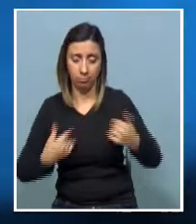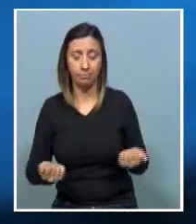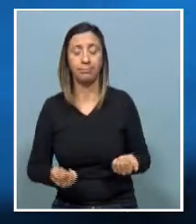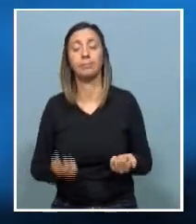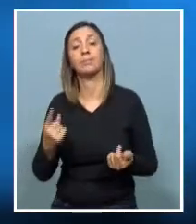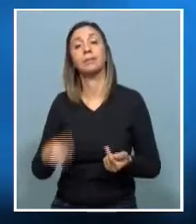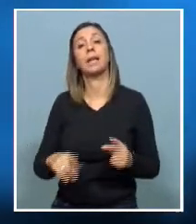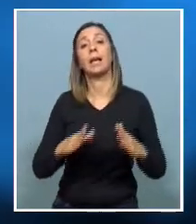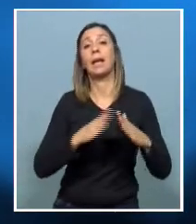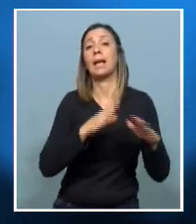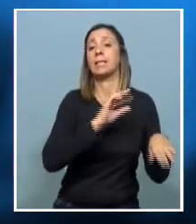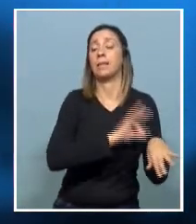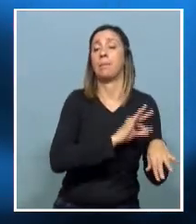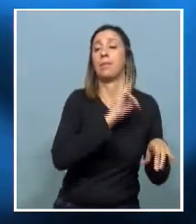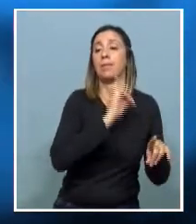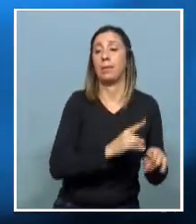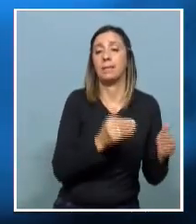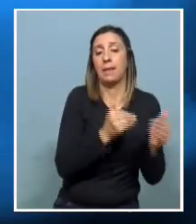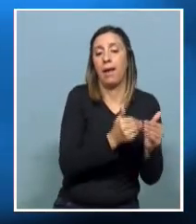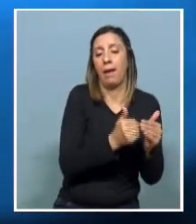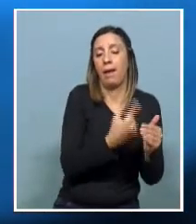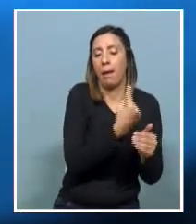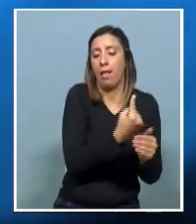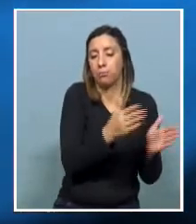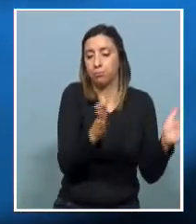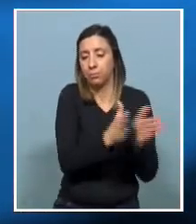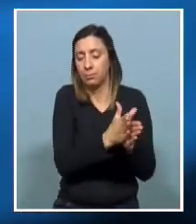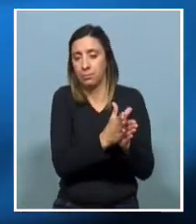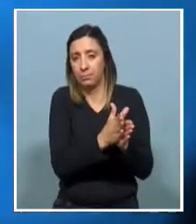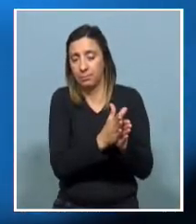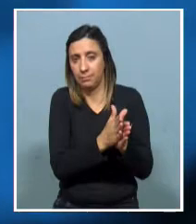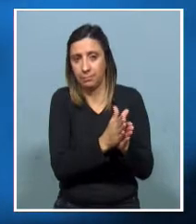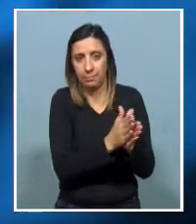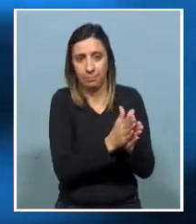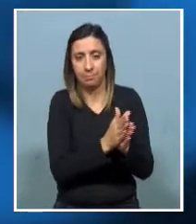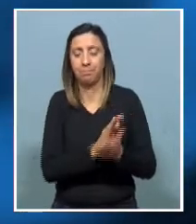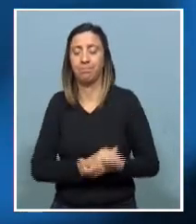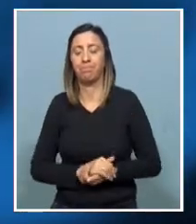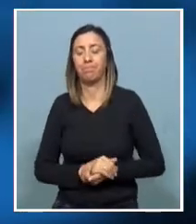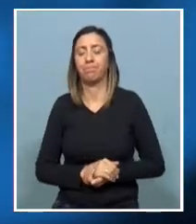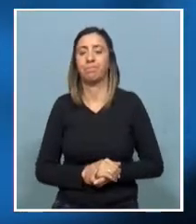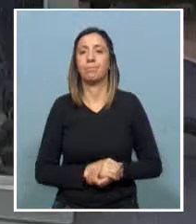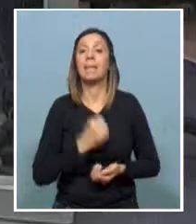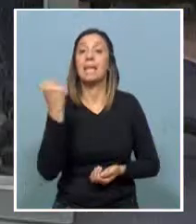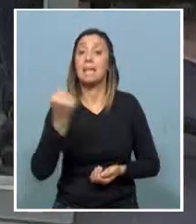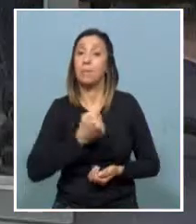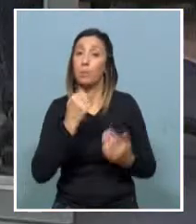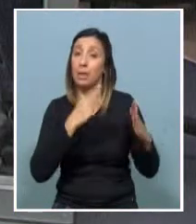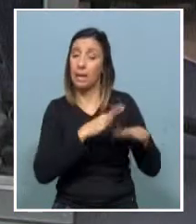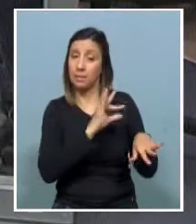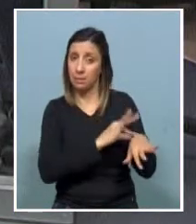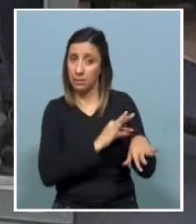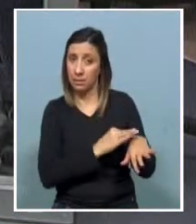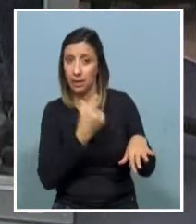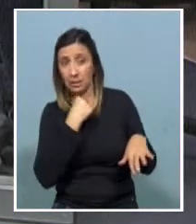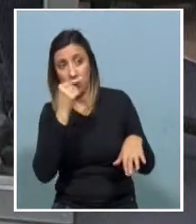finalmente las residencias médicas que van a tener emplazada cada una de estas unidades de asistencia. La importancia de las residencias, combatir